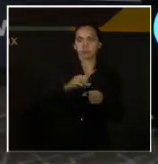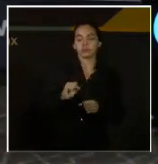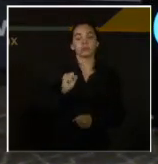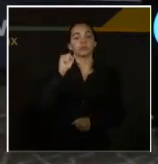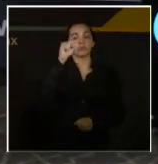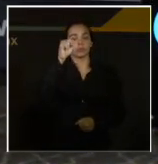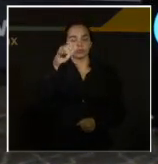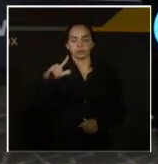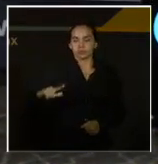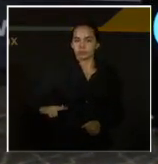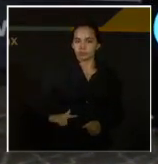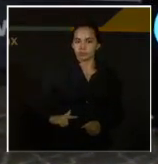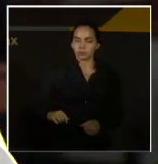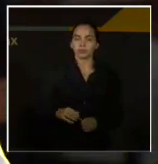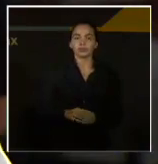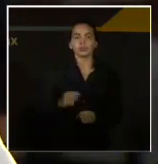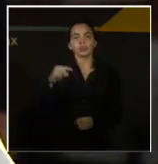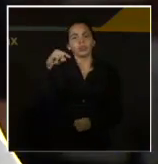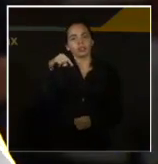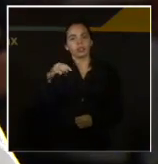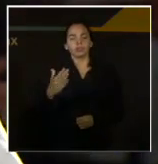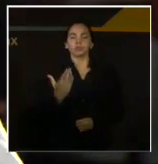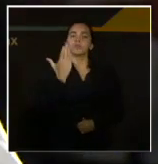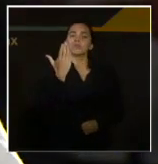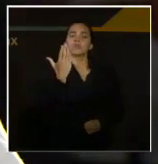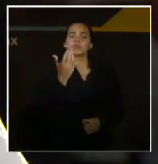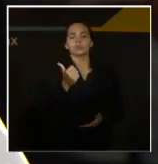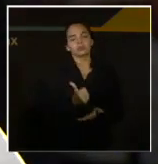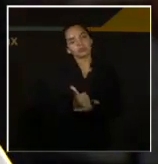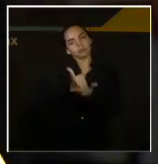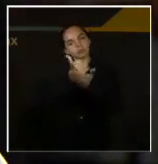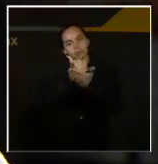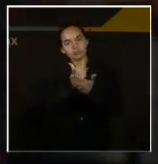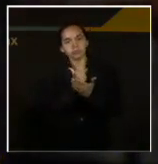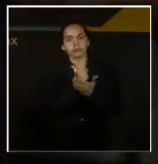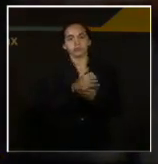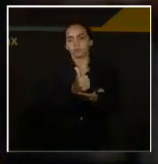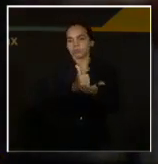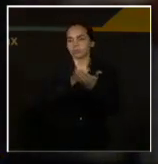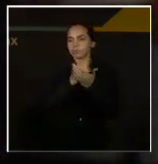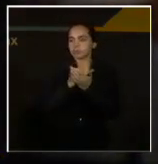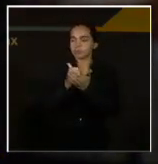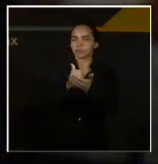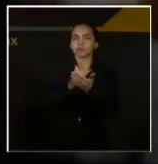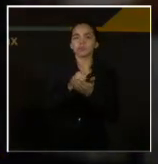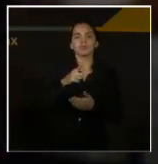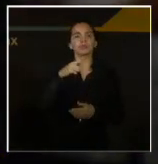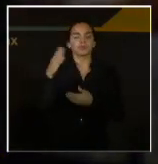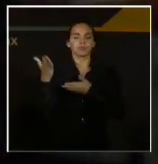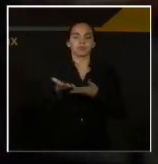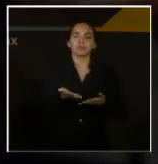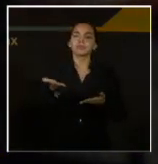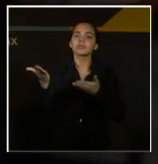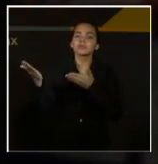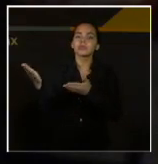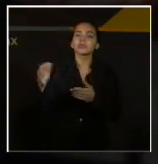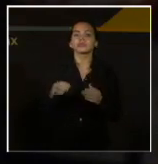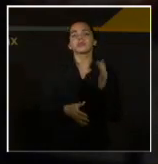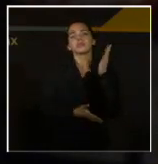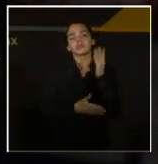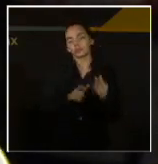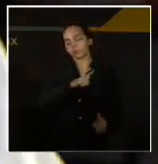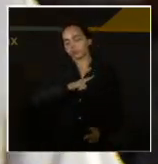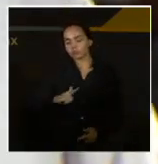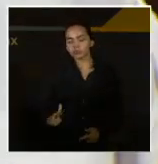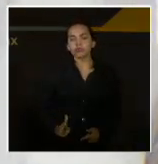gobernador. Hoy les pedimos su apoyo y les pedimos su ayuda para llegar a Palacio de Gobierno. En